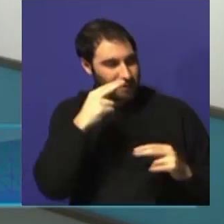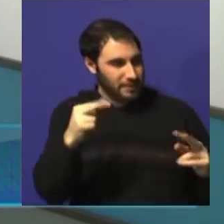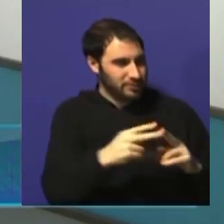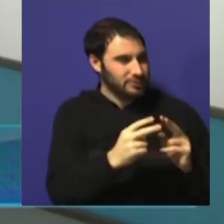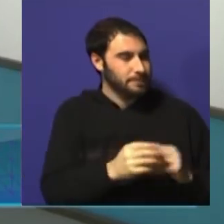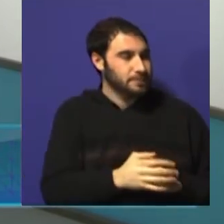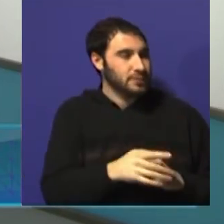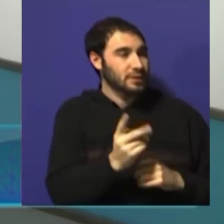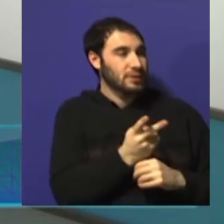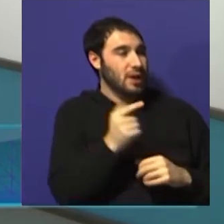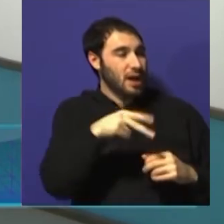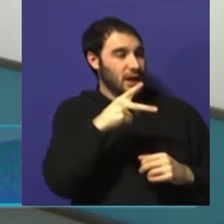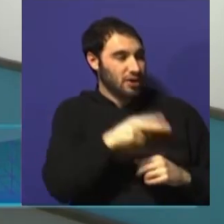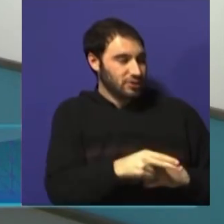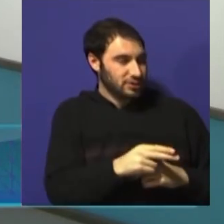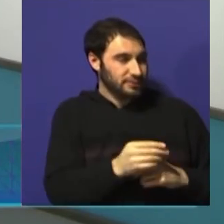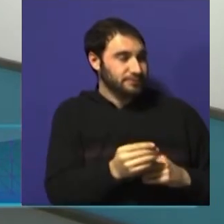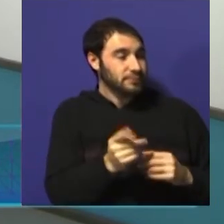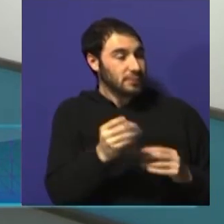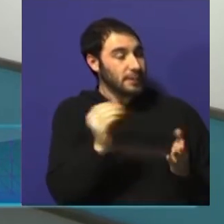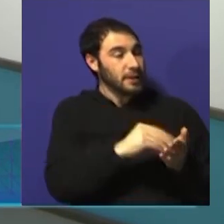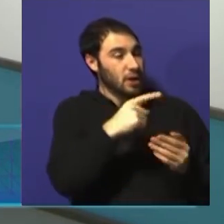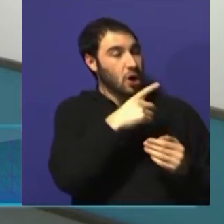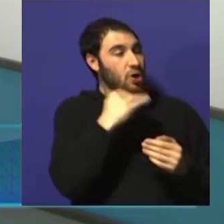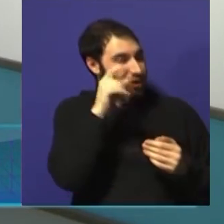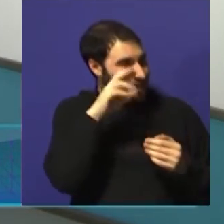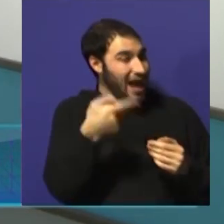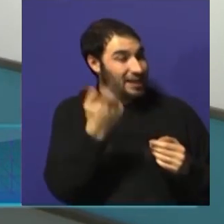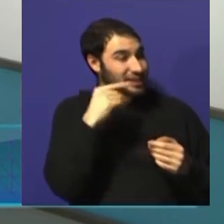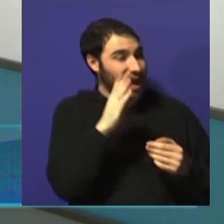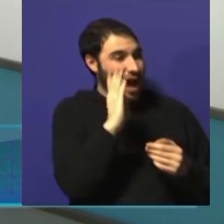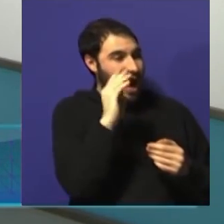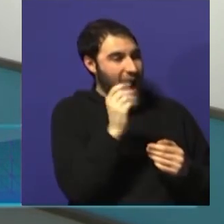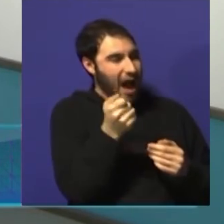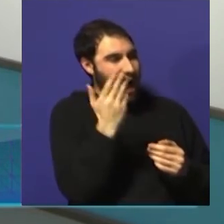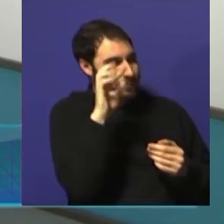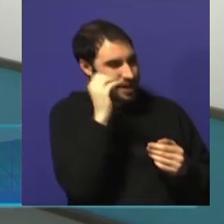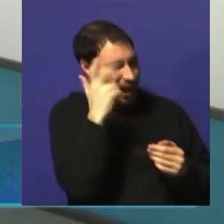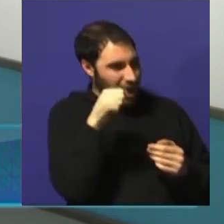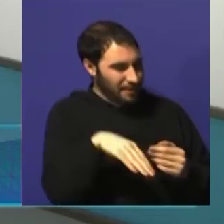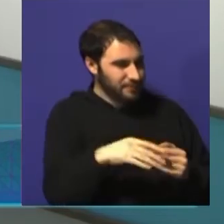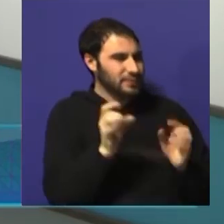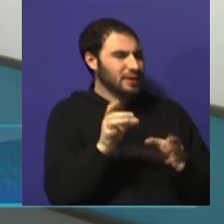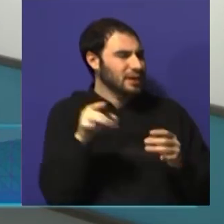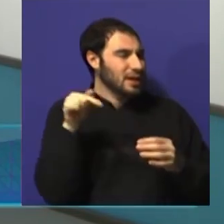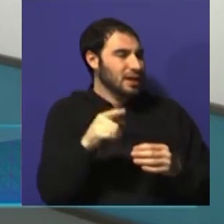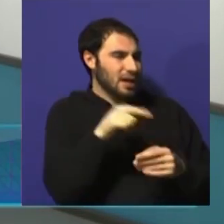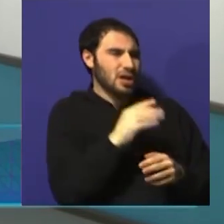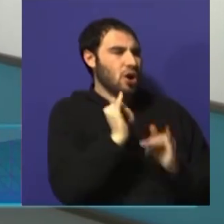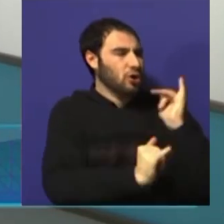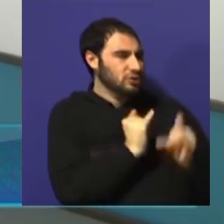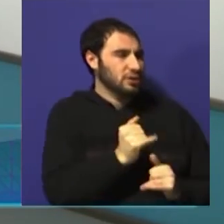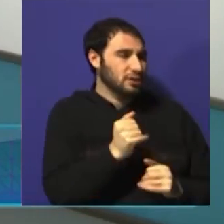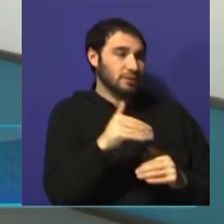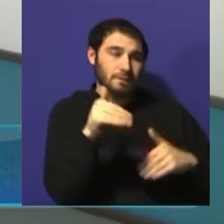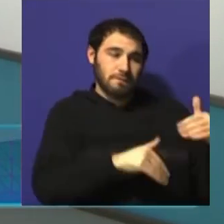viene. Nosotros hacemos una pausa. Bueno, sumar lo que decía Jorge. Sí, ayer Alejandro Gram, en cada respuesta, más allá de repudiando la situación de López, marcaba que no iban a torcer